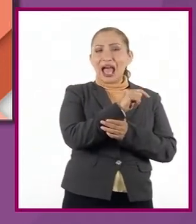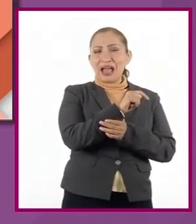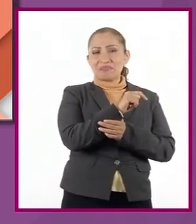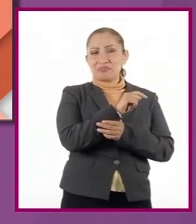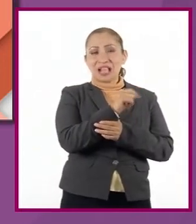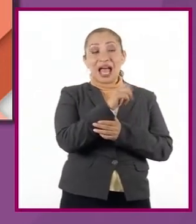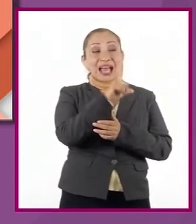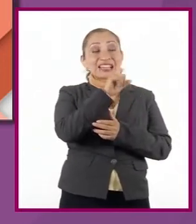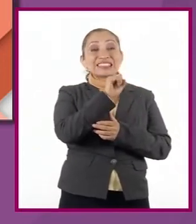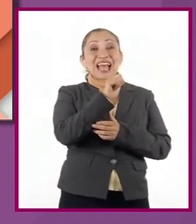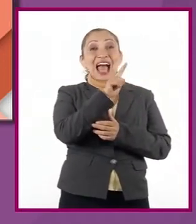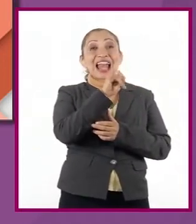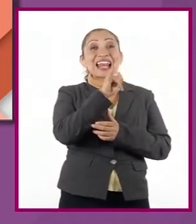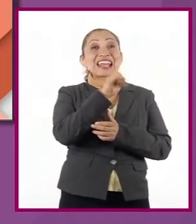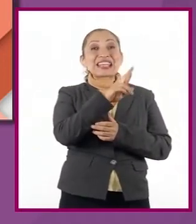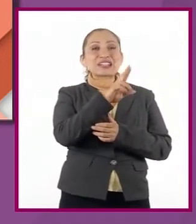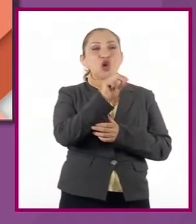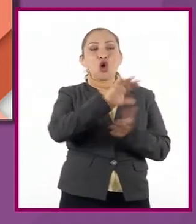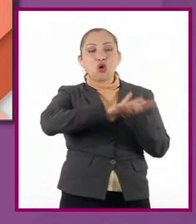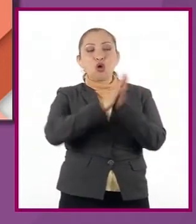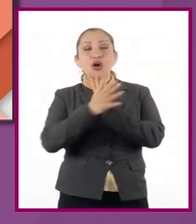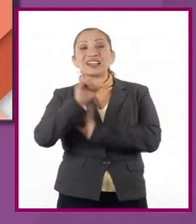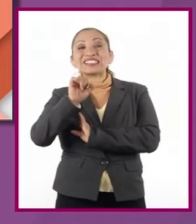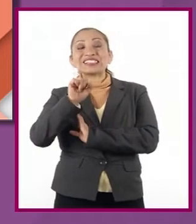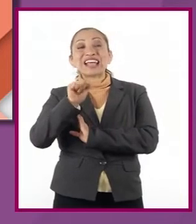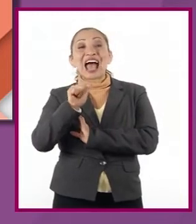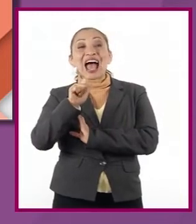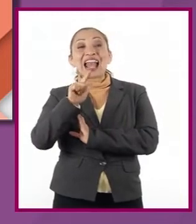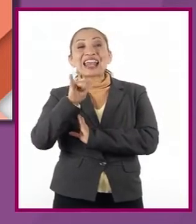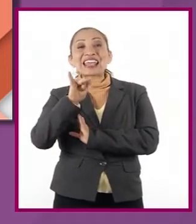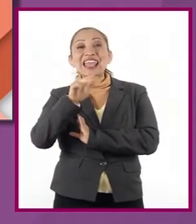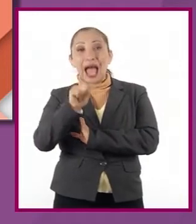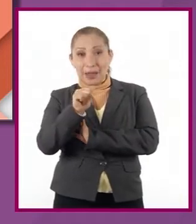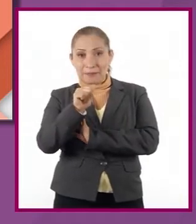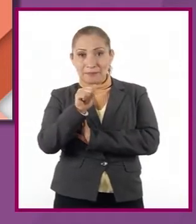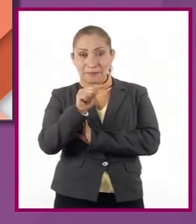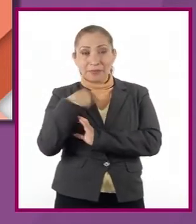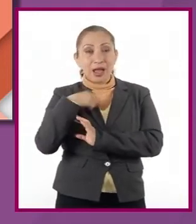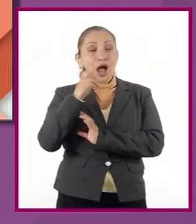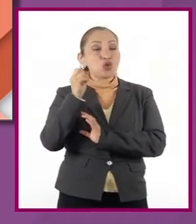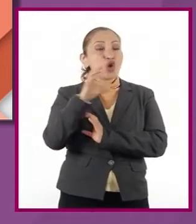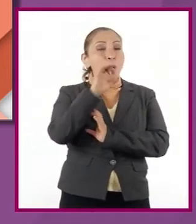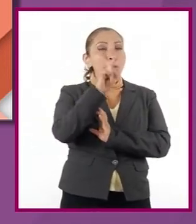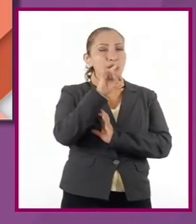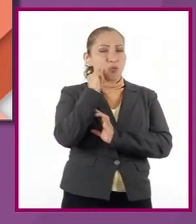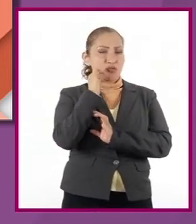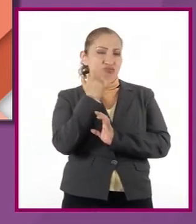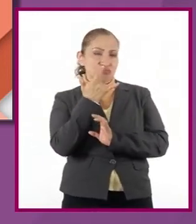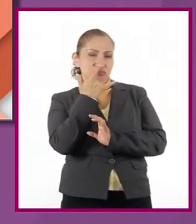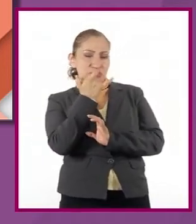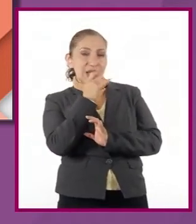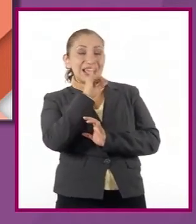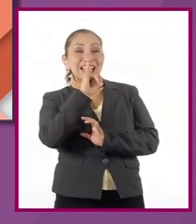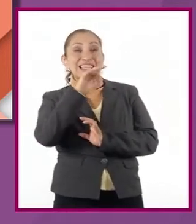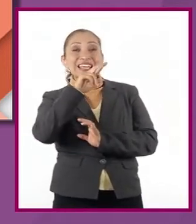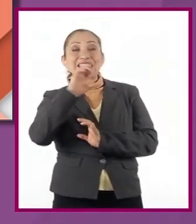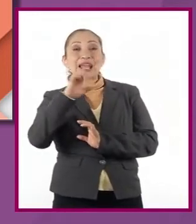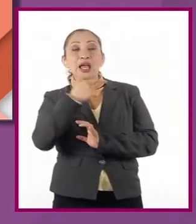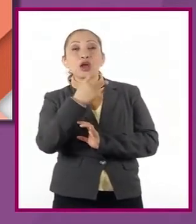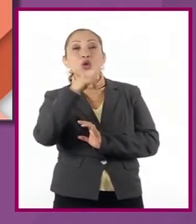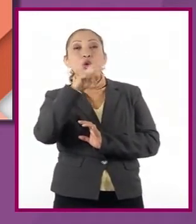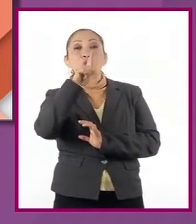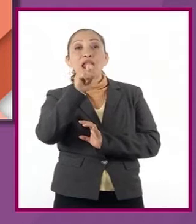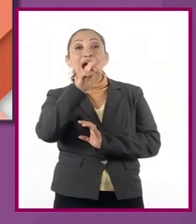infinitivo salir, también tenemos ciertos verbos que en copretérito son irregulares, es decir, que